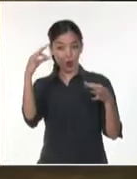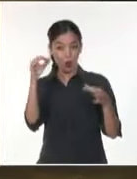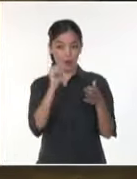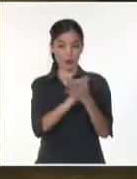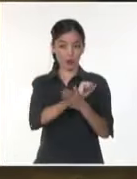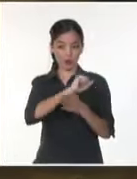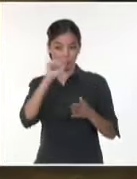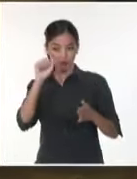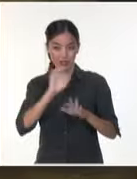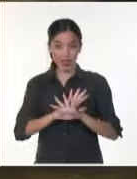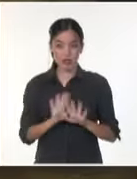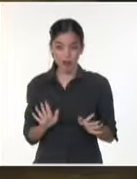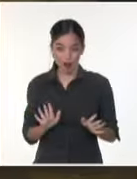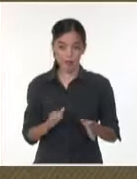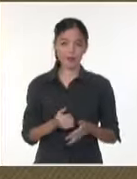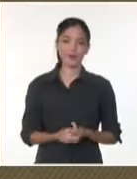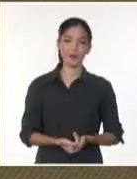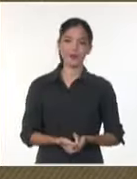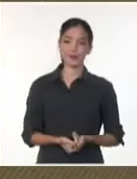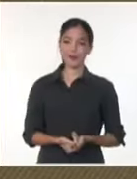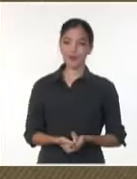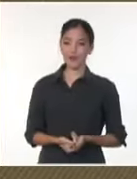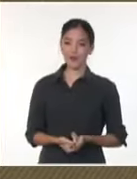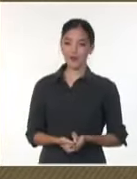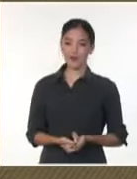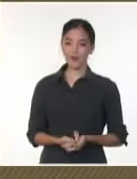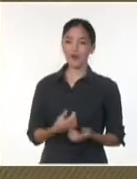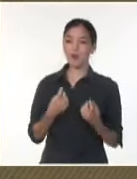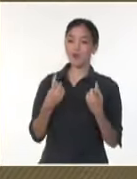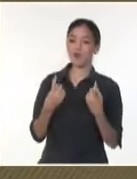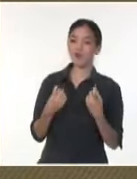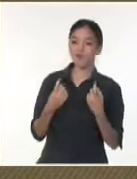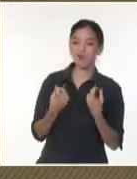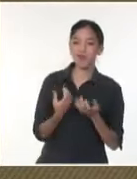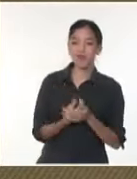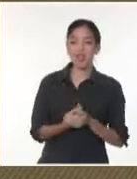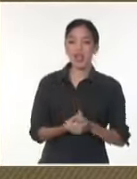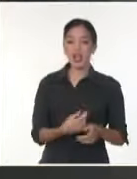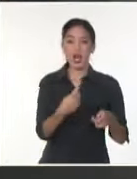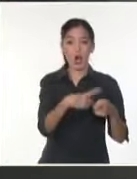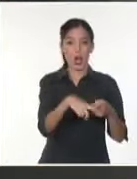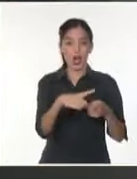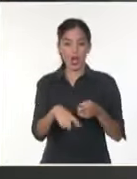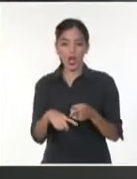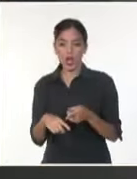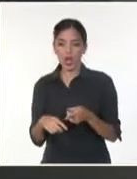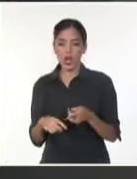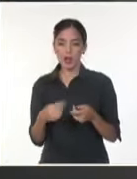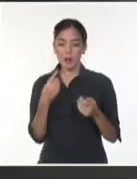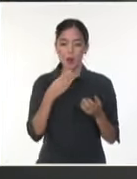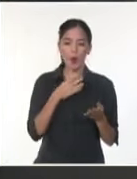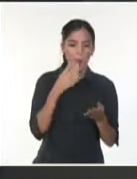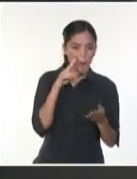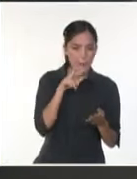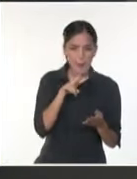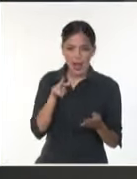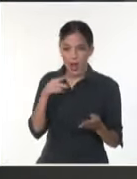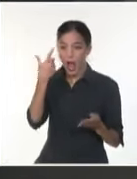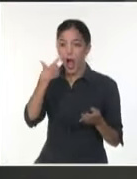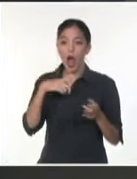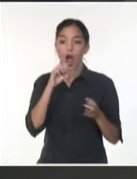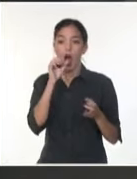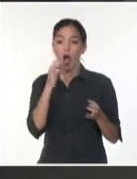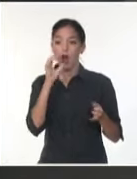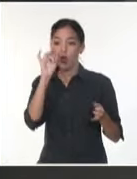al país sean liberados en entidades aduanales Bernardo Espinosa canal cubano de